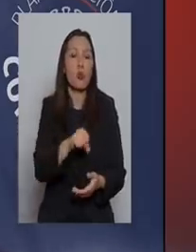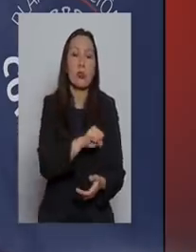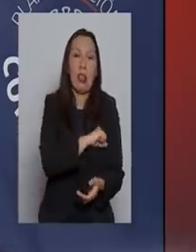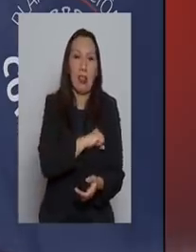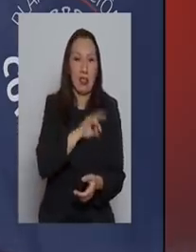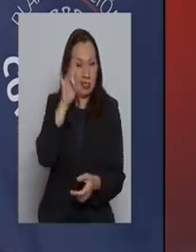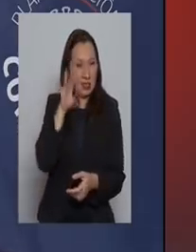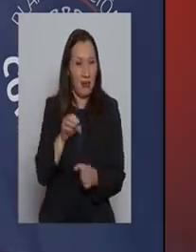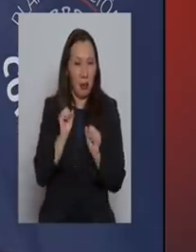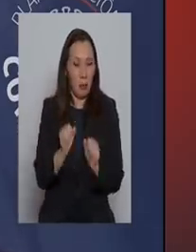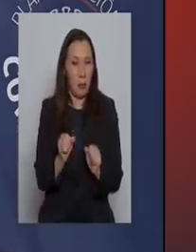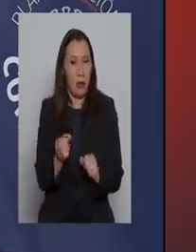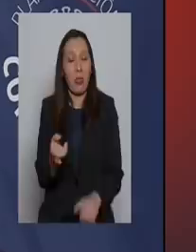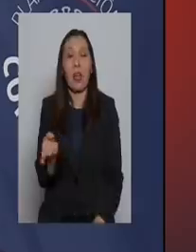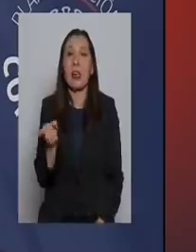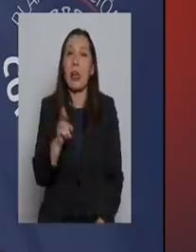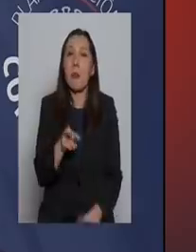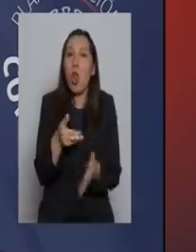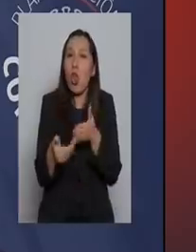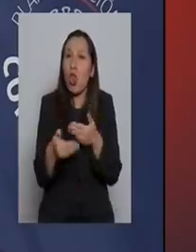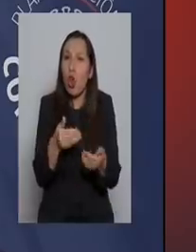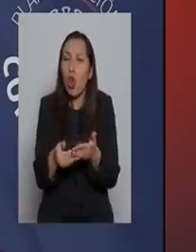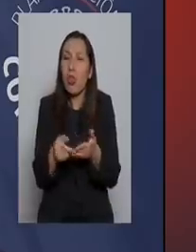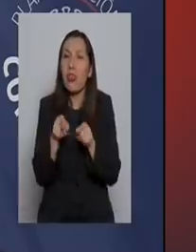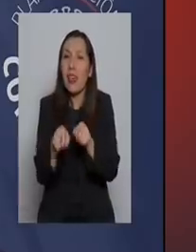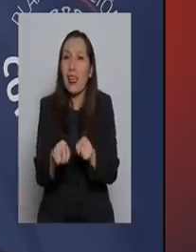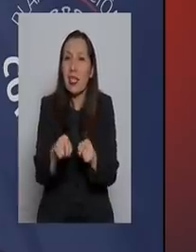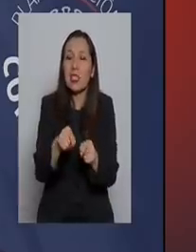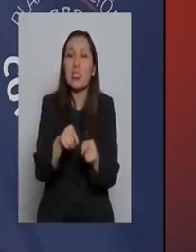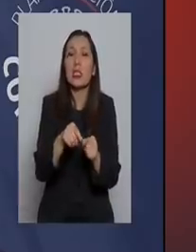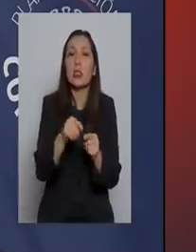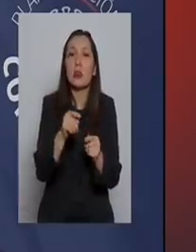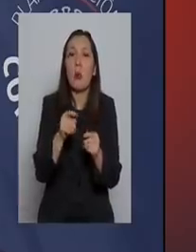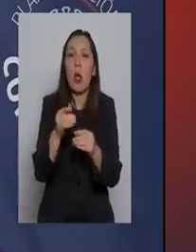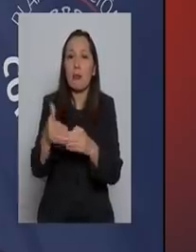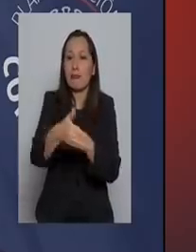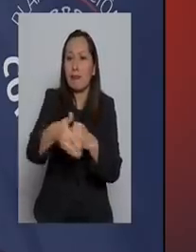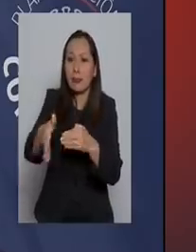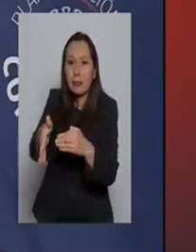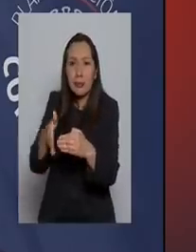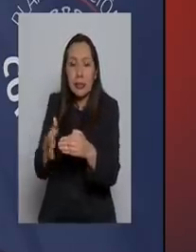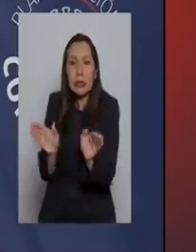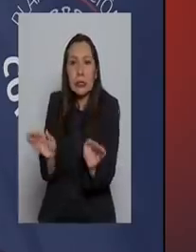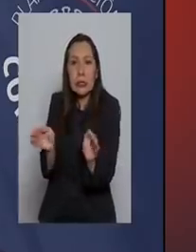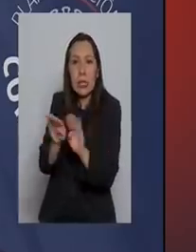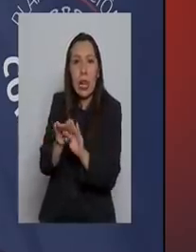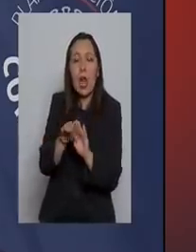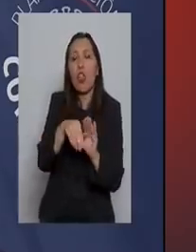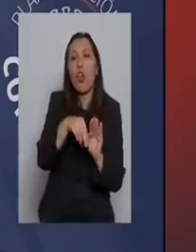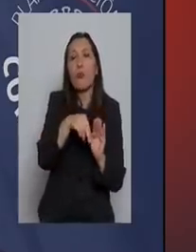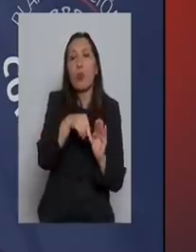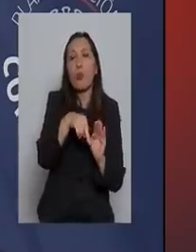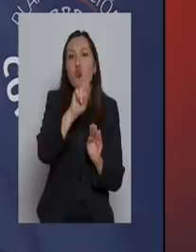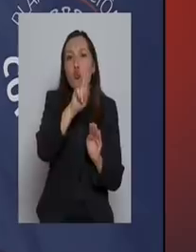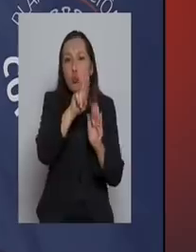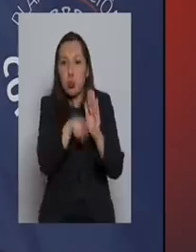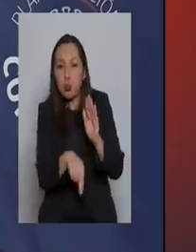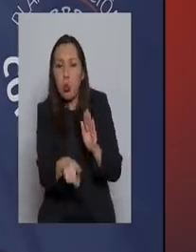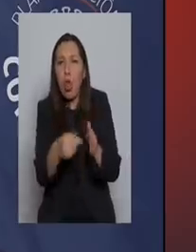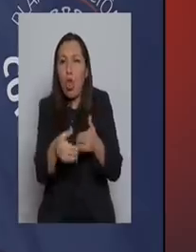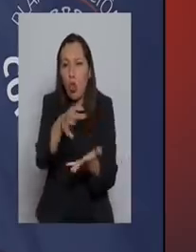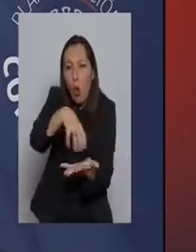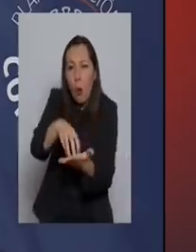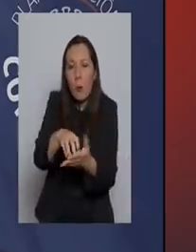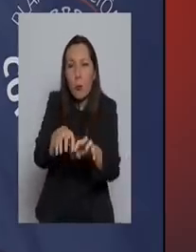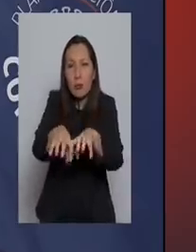Santiago, y si nos pudiera reiterar dónde se van a realizar estos cortes, digamos, está norte y sur, ¿verdad?, de cada una de las comunas,